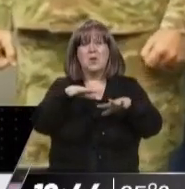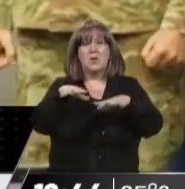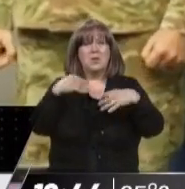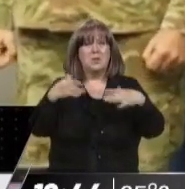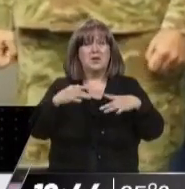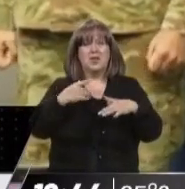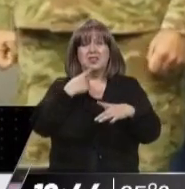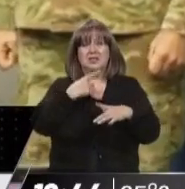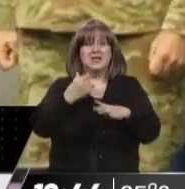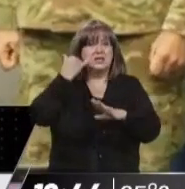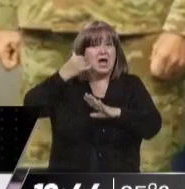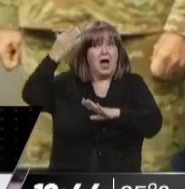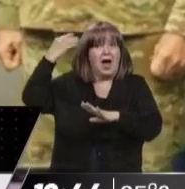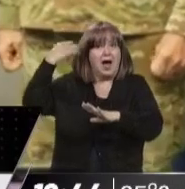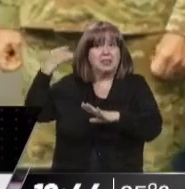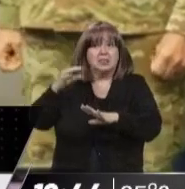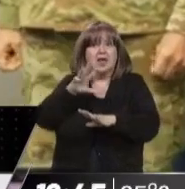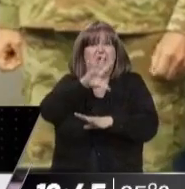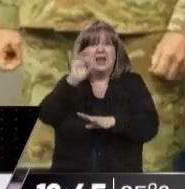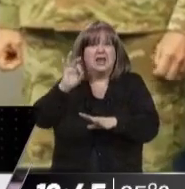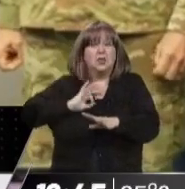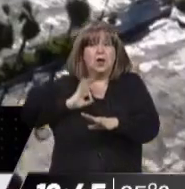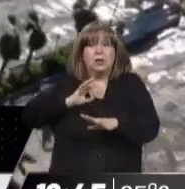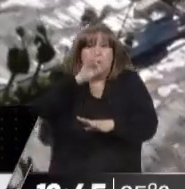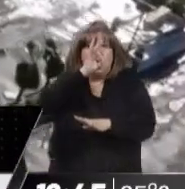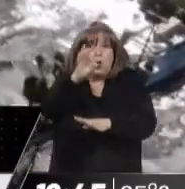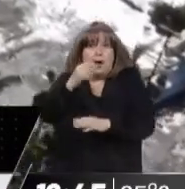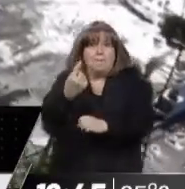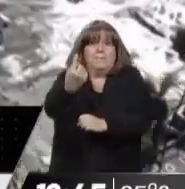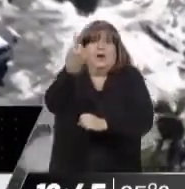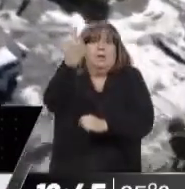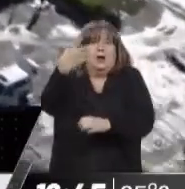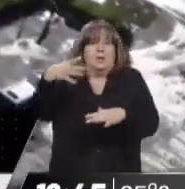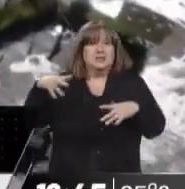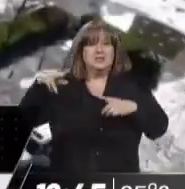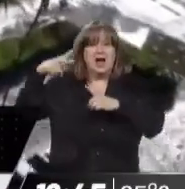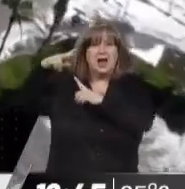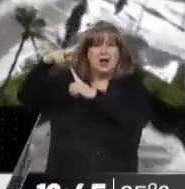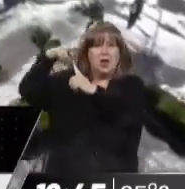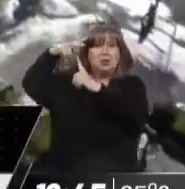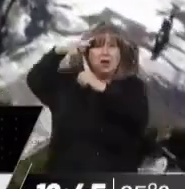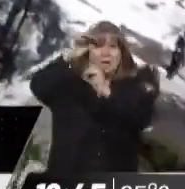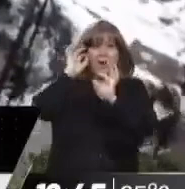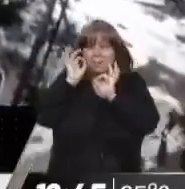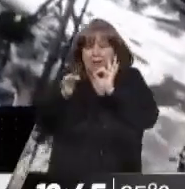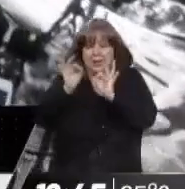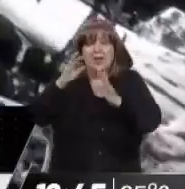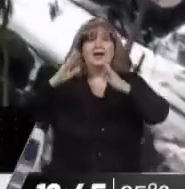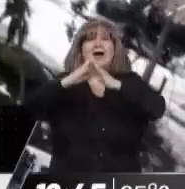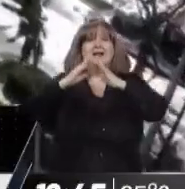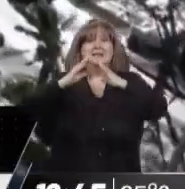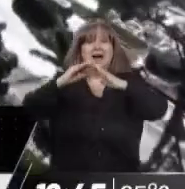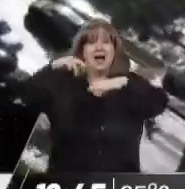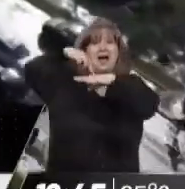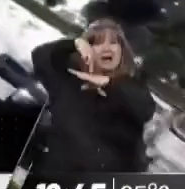estado como algo sin precedentes en 500 años. Tripulaciones de helicópteros estaban rescatando a gente de los techos de sus